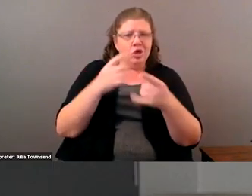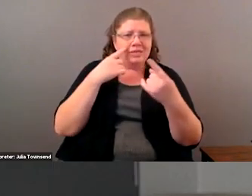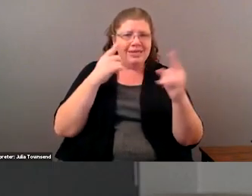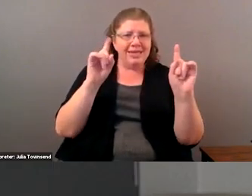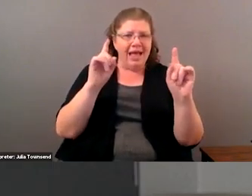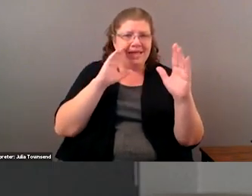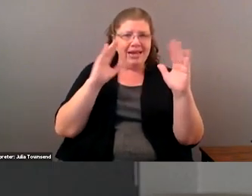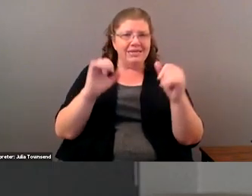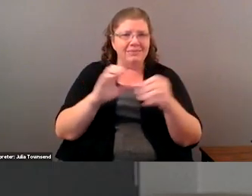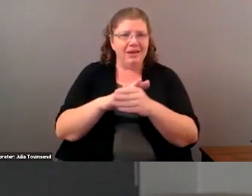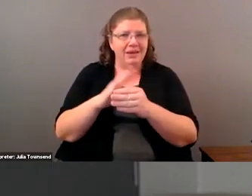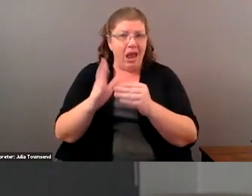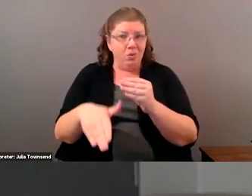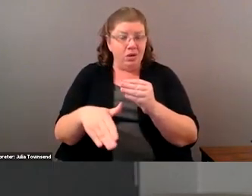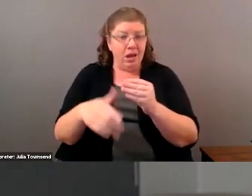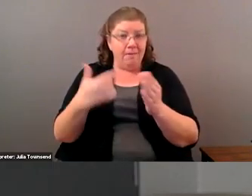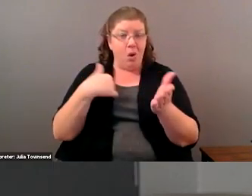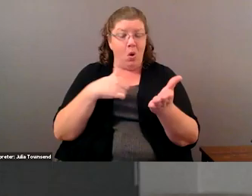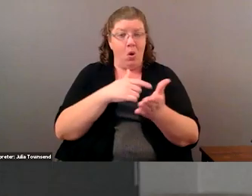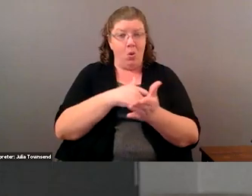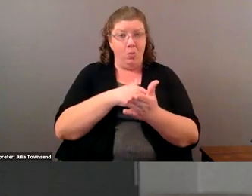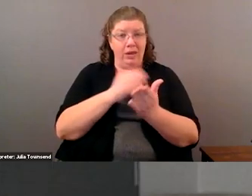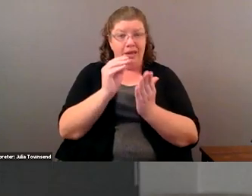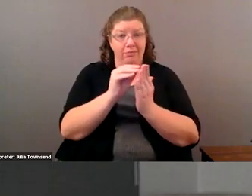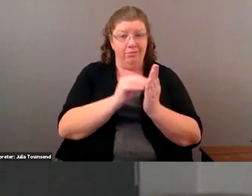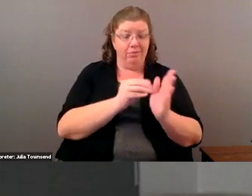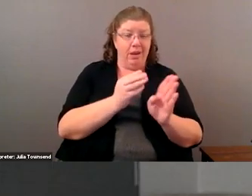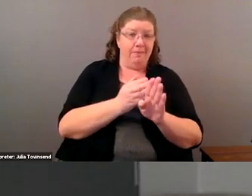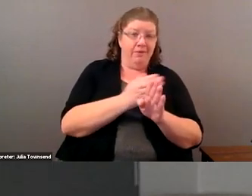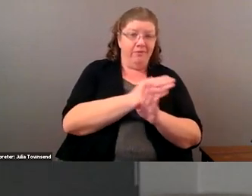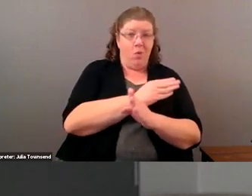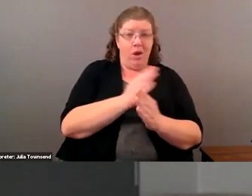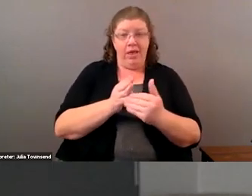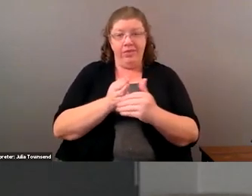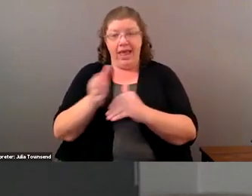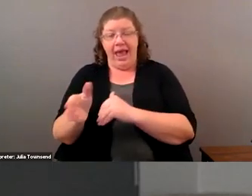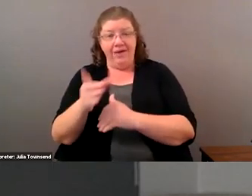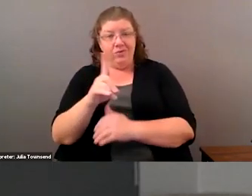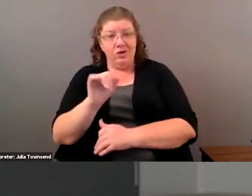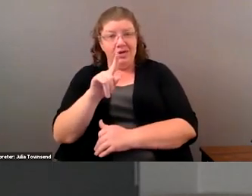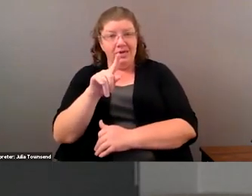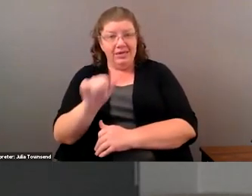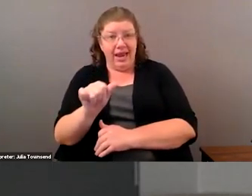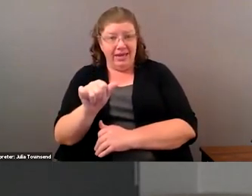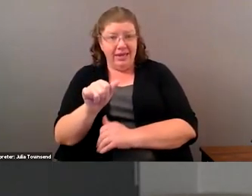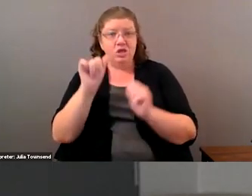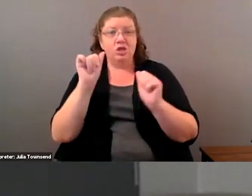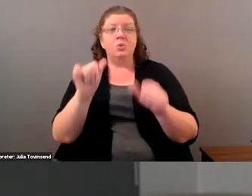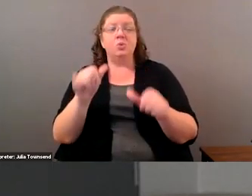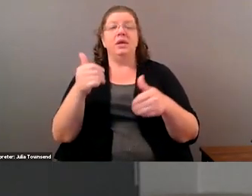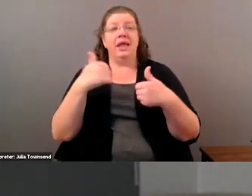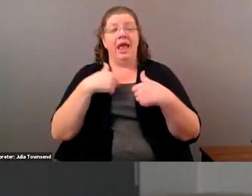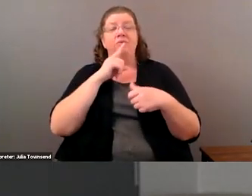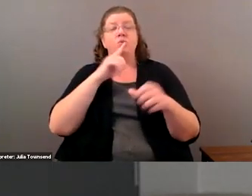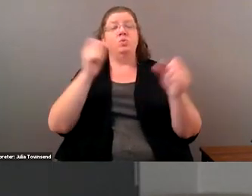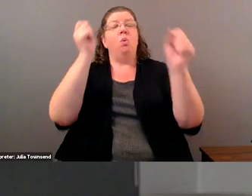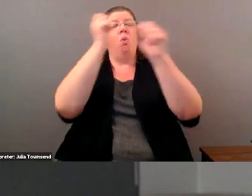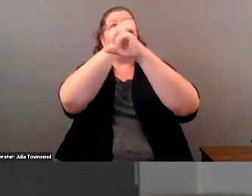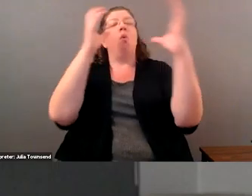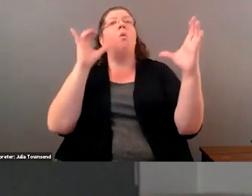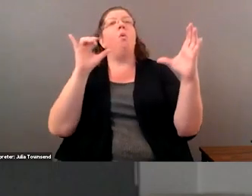para mencionar directamente cómo vamos a medir el éxito y los resultados esperados estamos llevando seguimiento